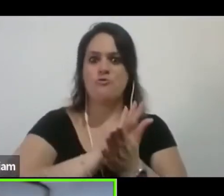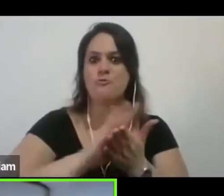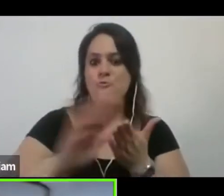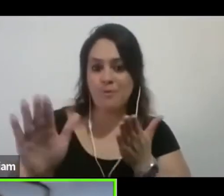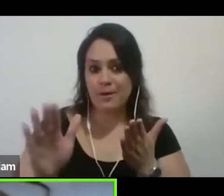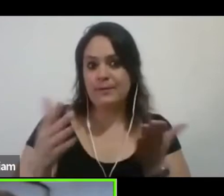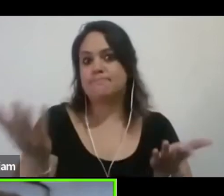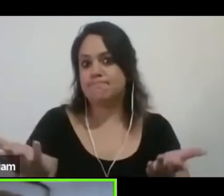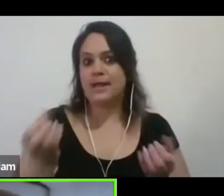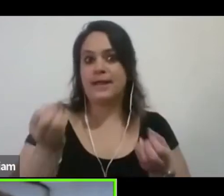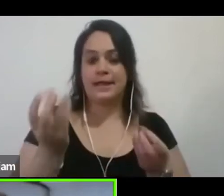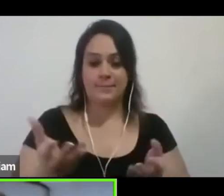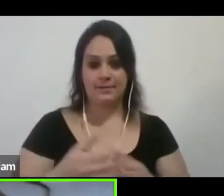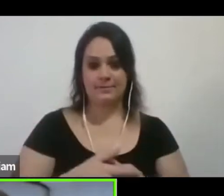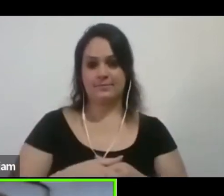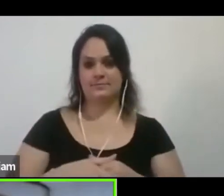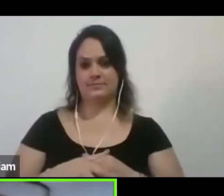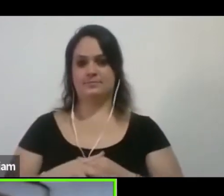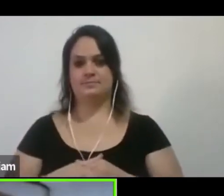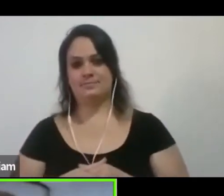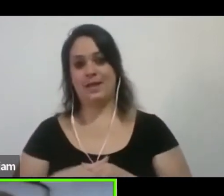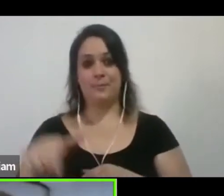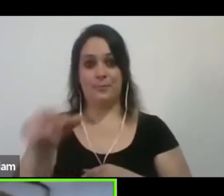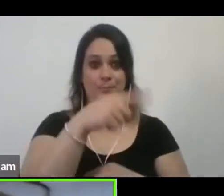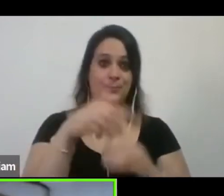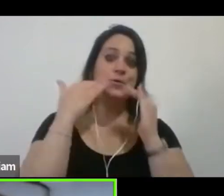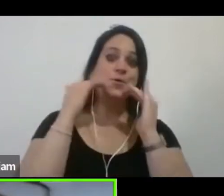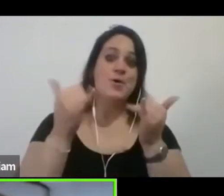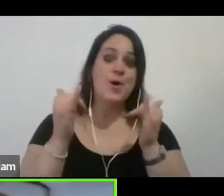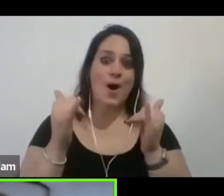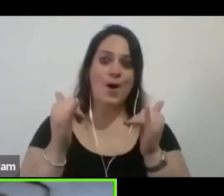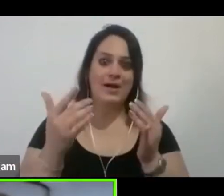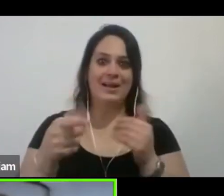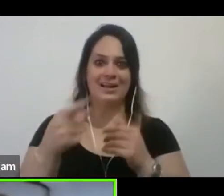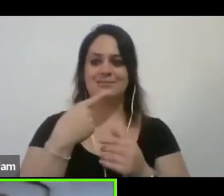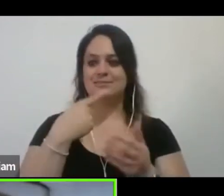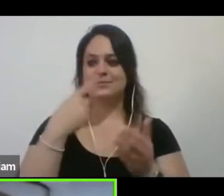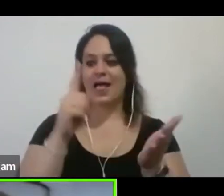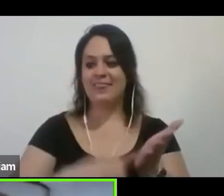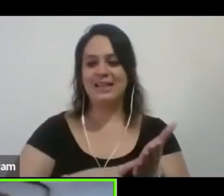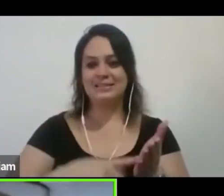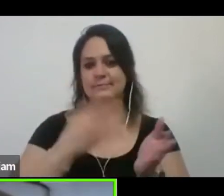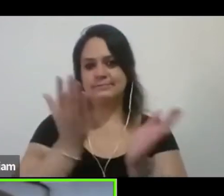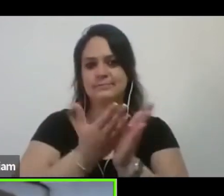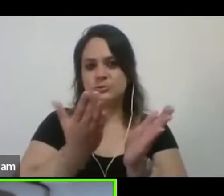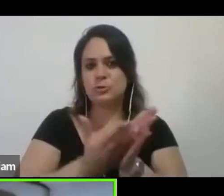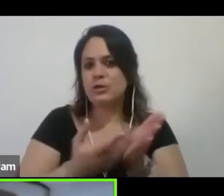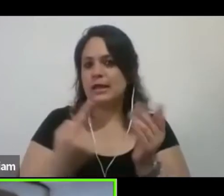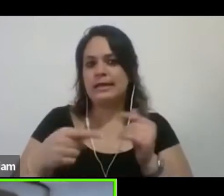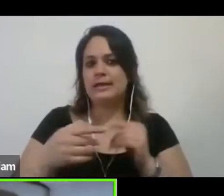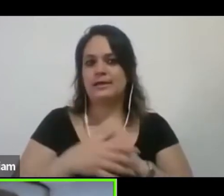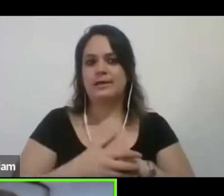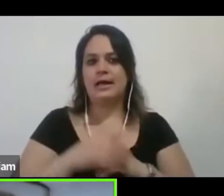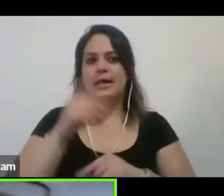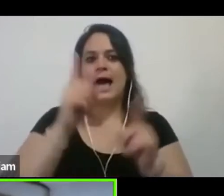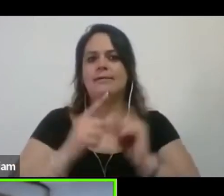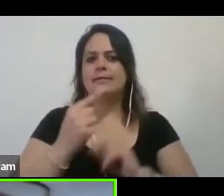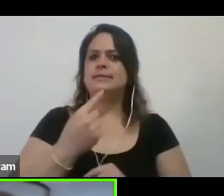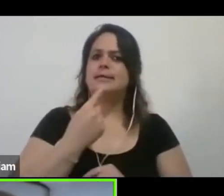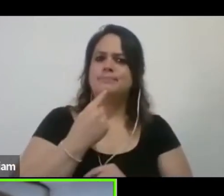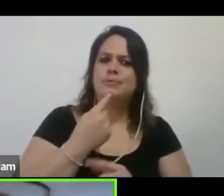momento, digo, hablándole, a los jóvenes de decidir una carrera, por ahí genera ciertos